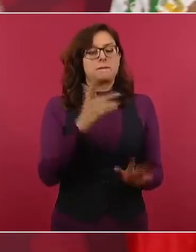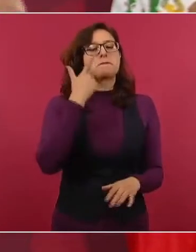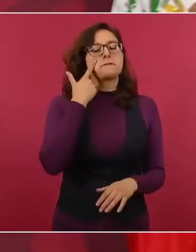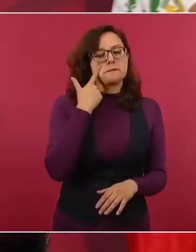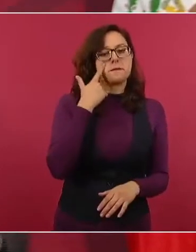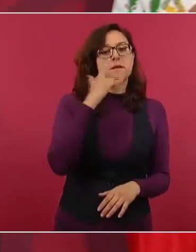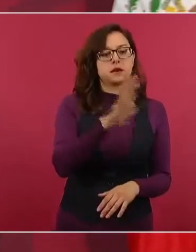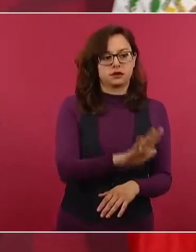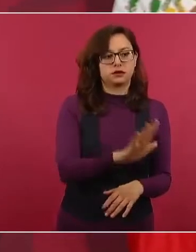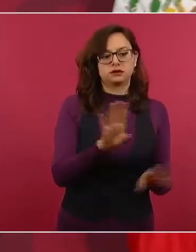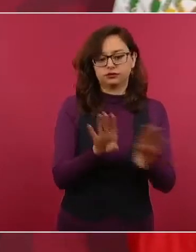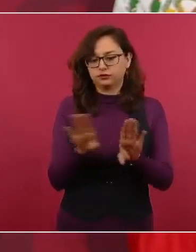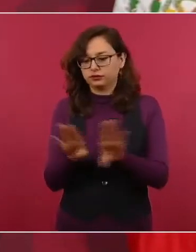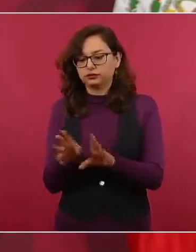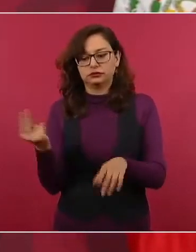la Constitución